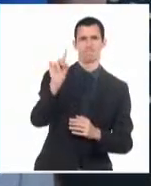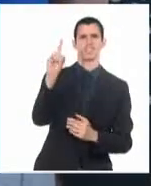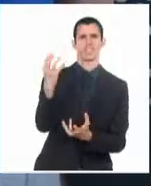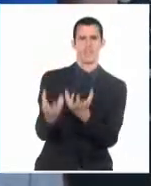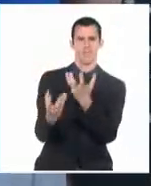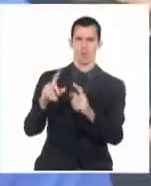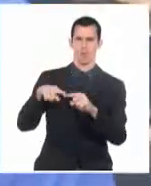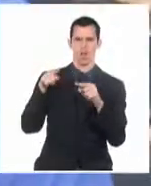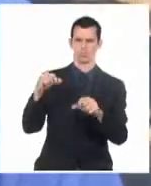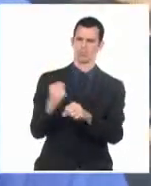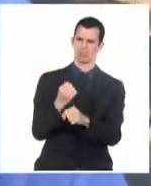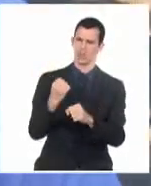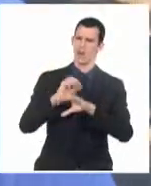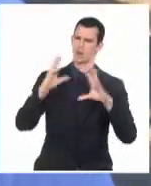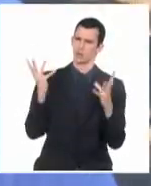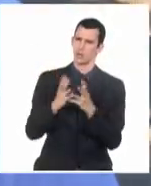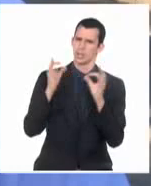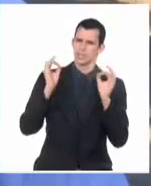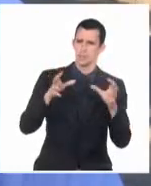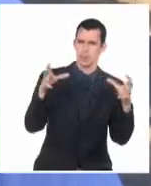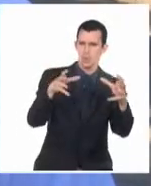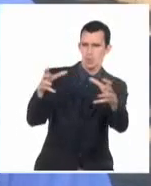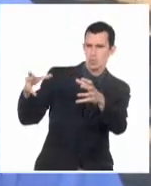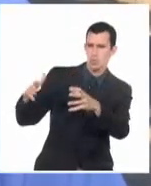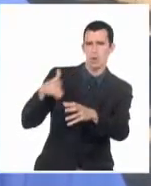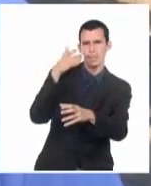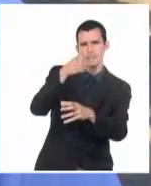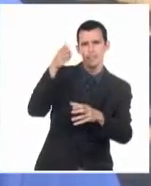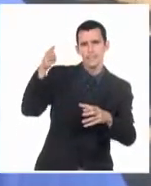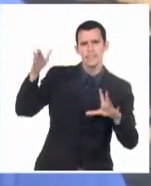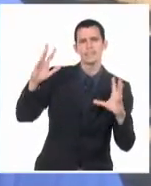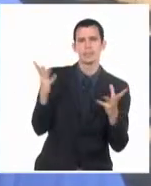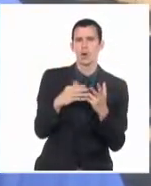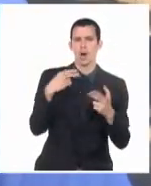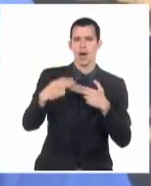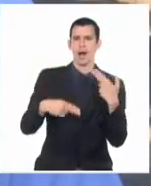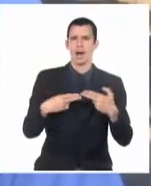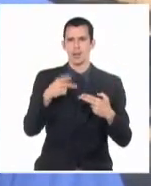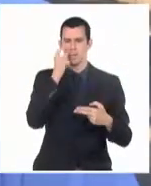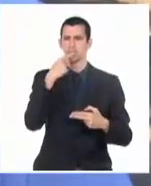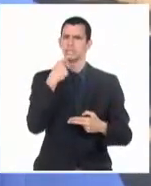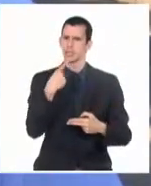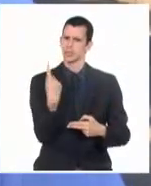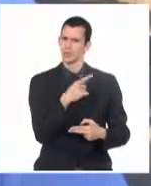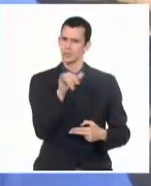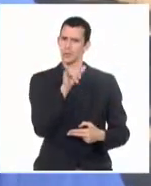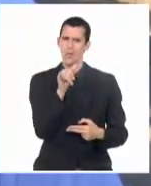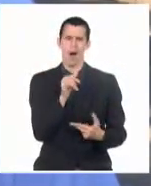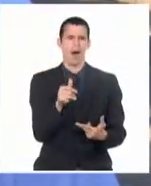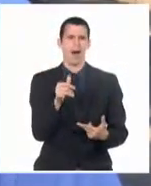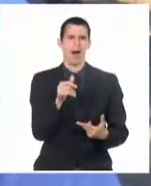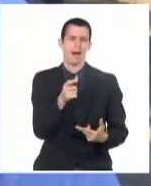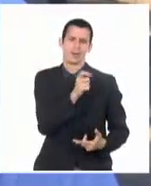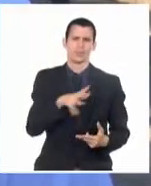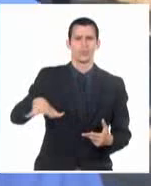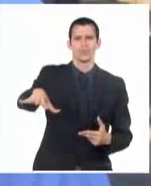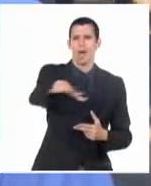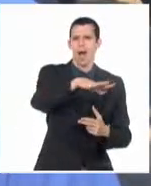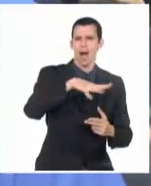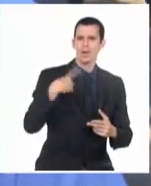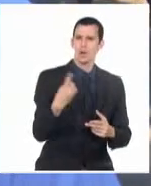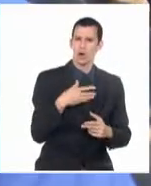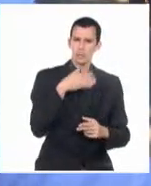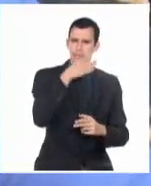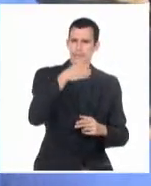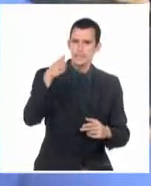claves del territorio. Se ha logrado establecer un vínculo estrecho con toda la sociedad civil y que ha hecho